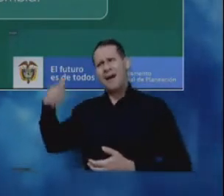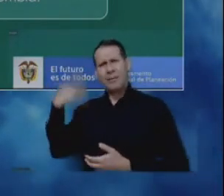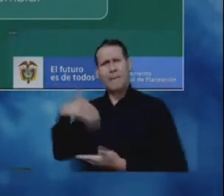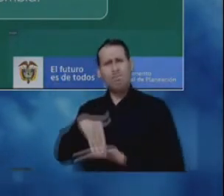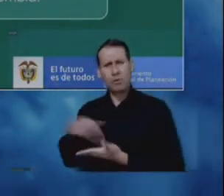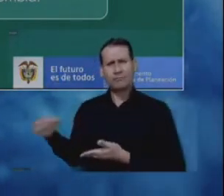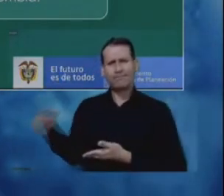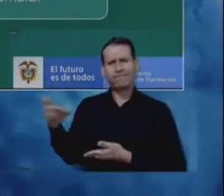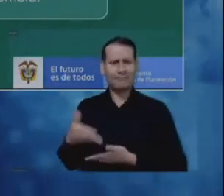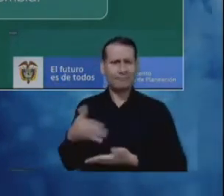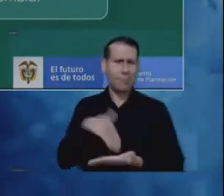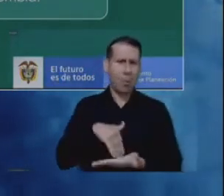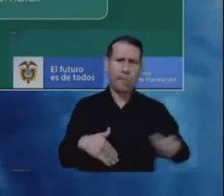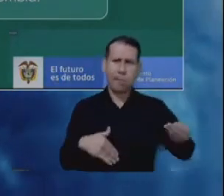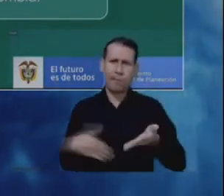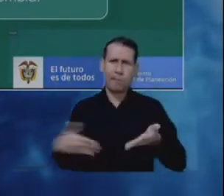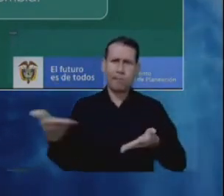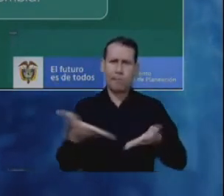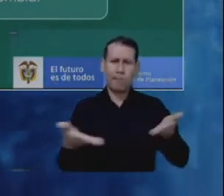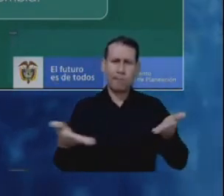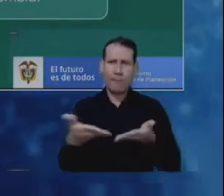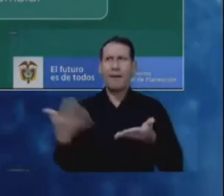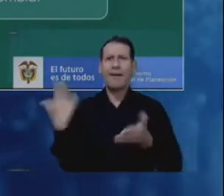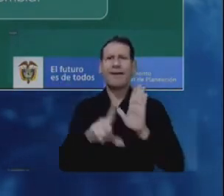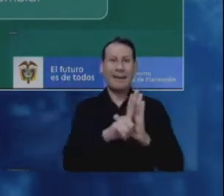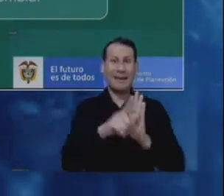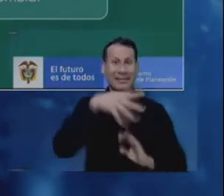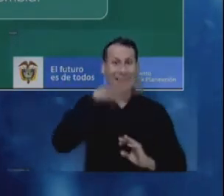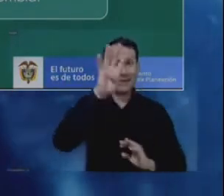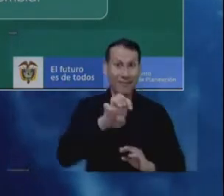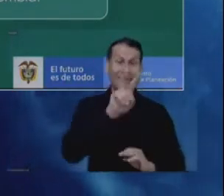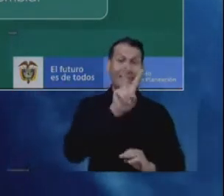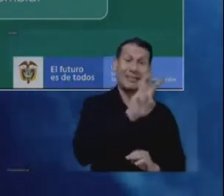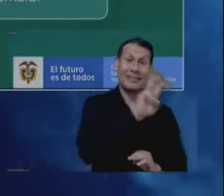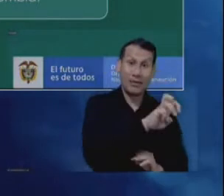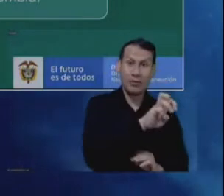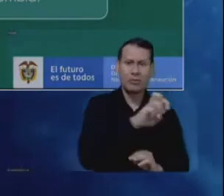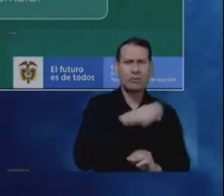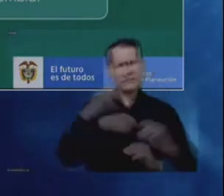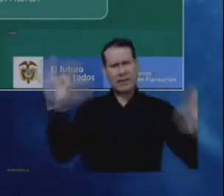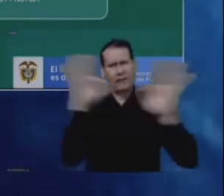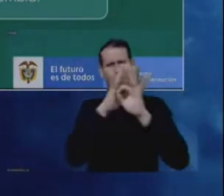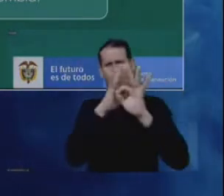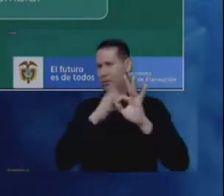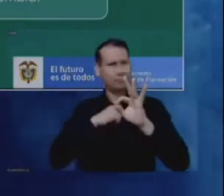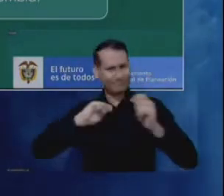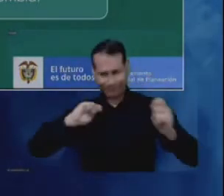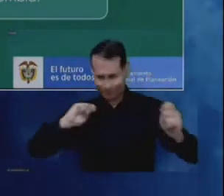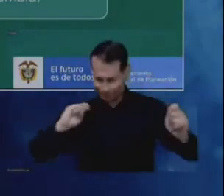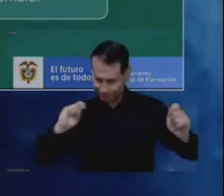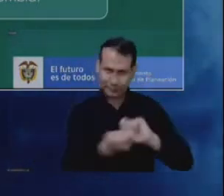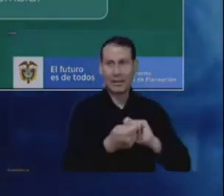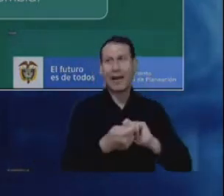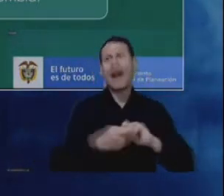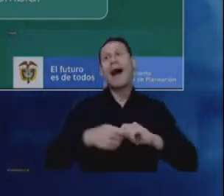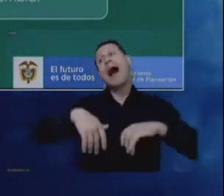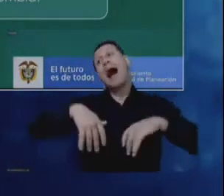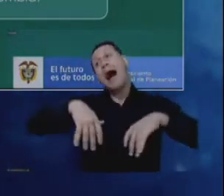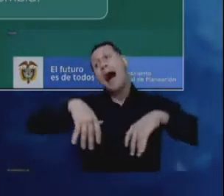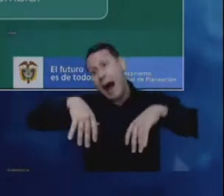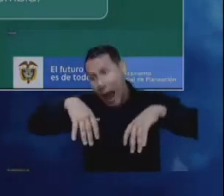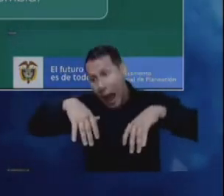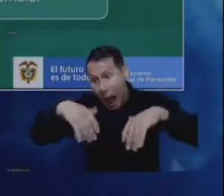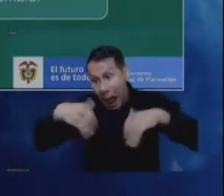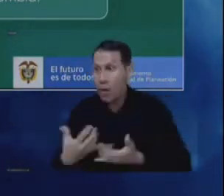Desarrollo es dentro de la Ley 1978, es ese cambio de enfoque, que antes era como la maximización del recaudo, digamos, ahora es la maximización